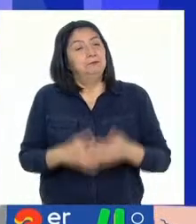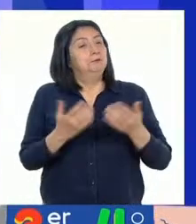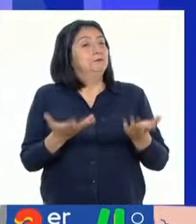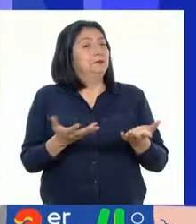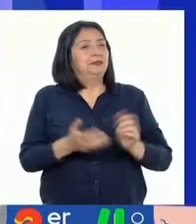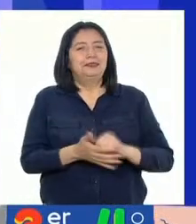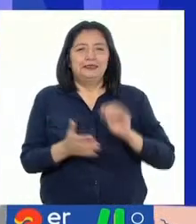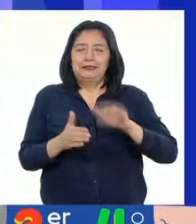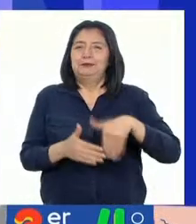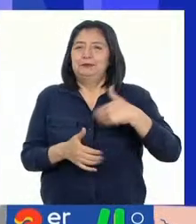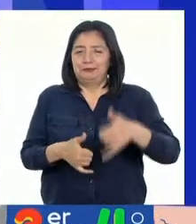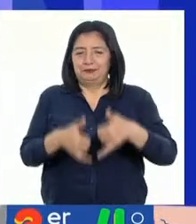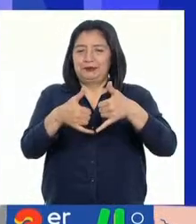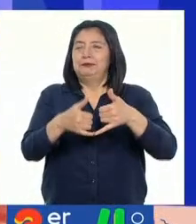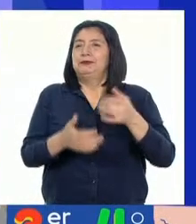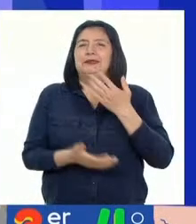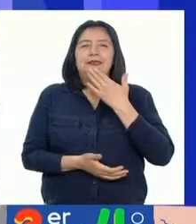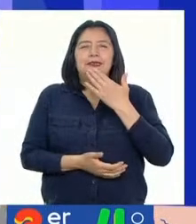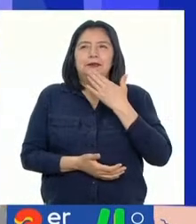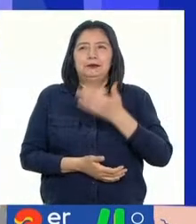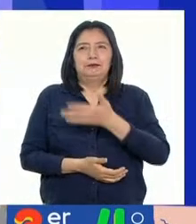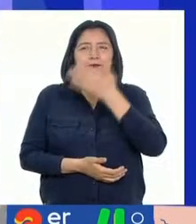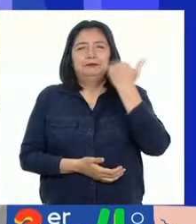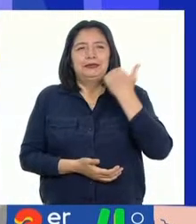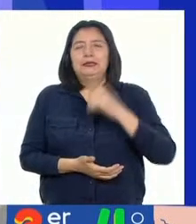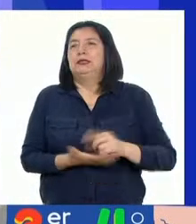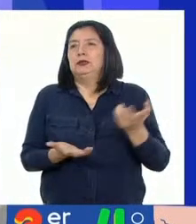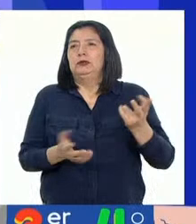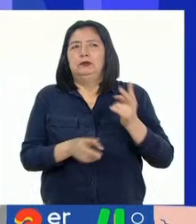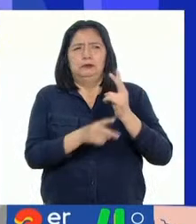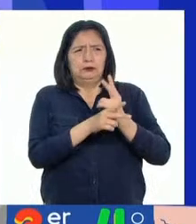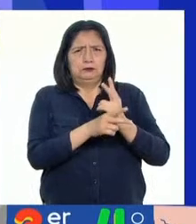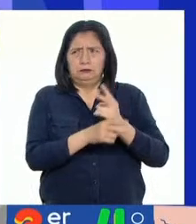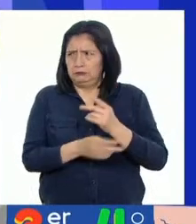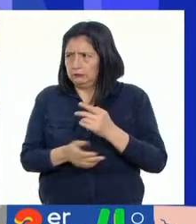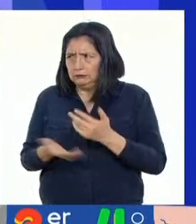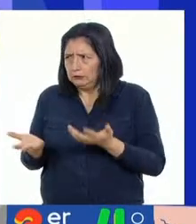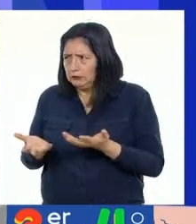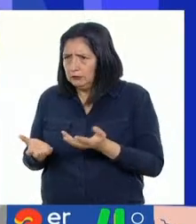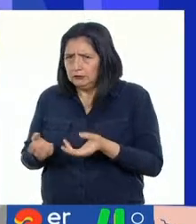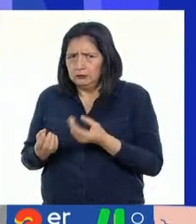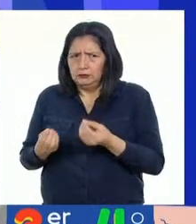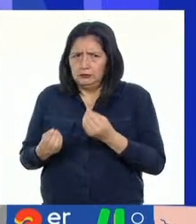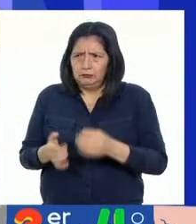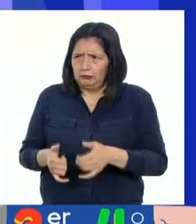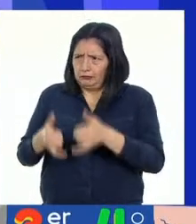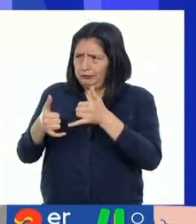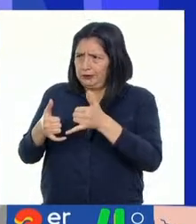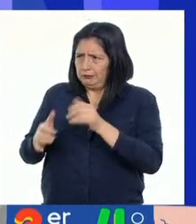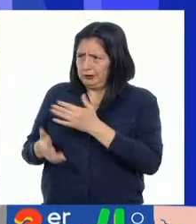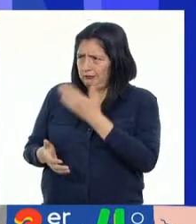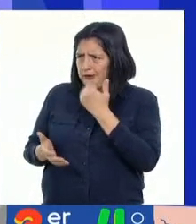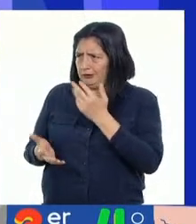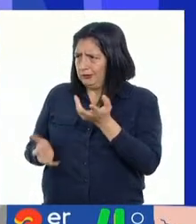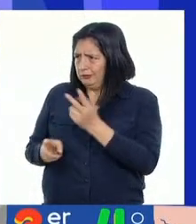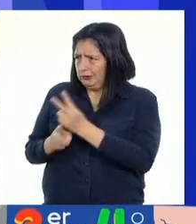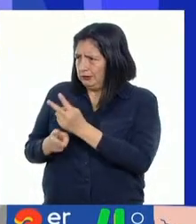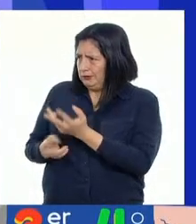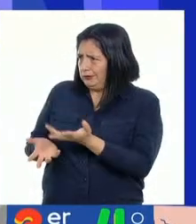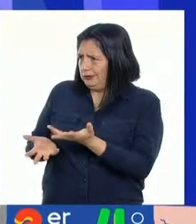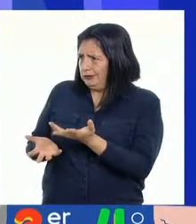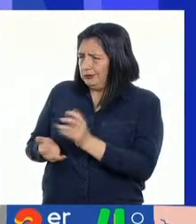Bueno, el siguiente premio es para la mejor vizcacha. ¿Qué? ¿Cómo que premio a la mejor